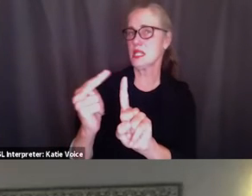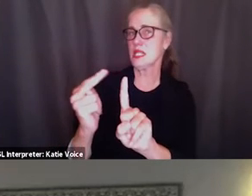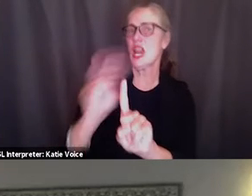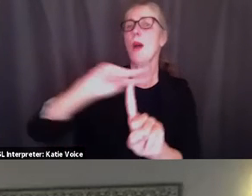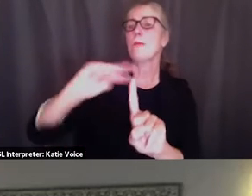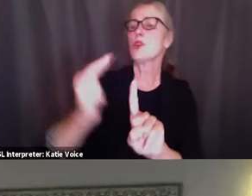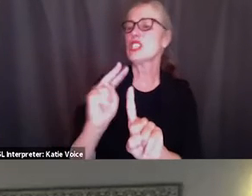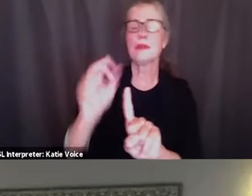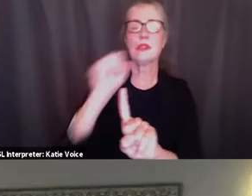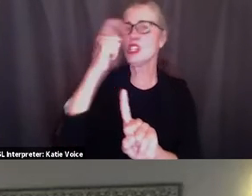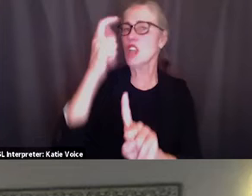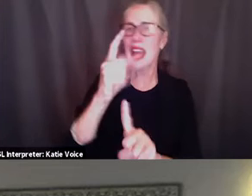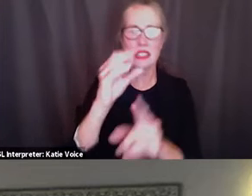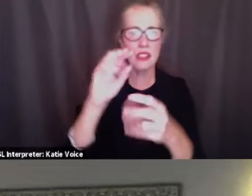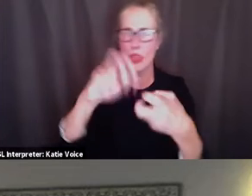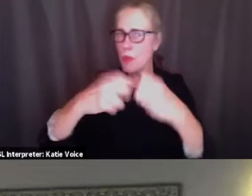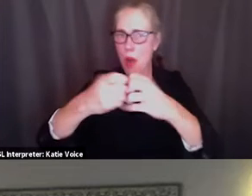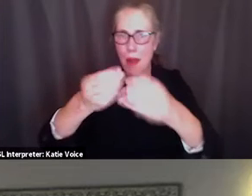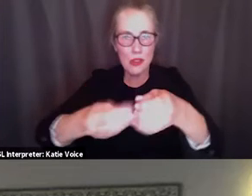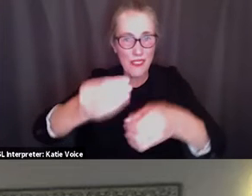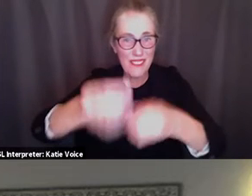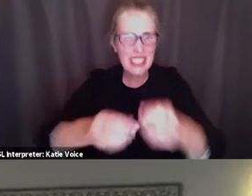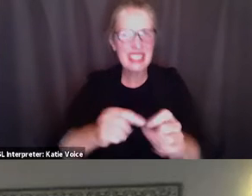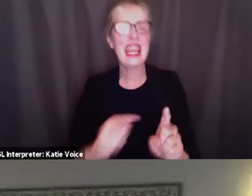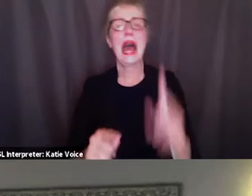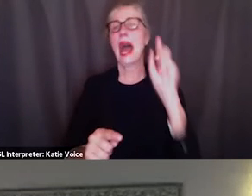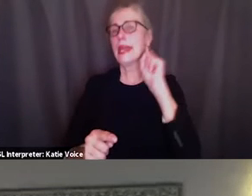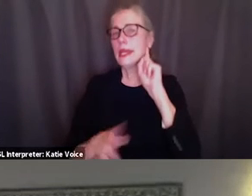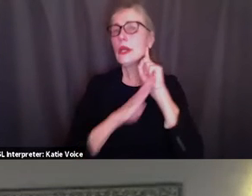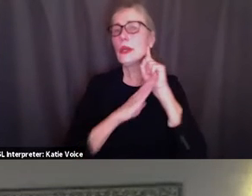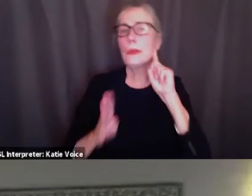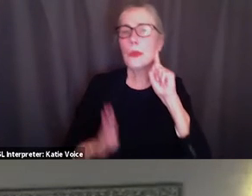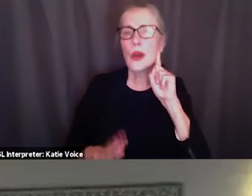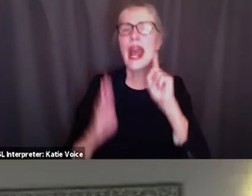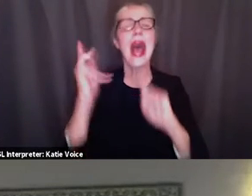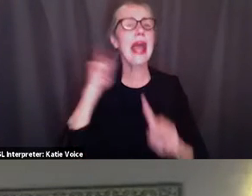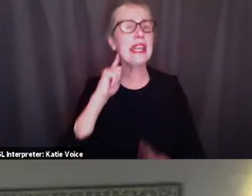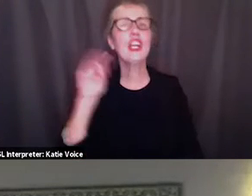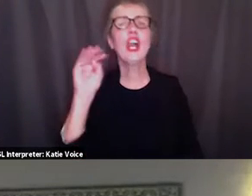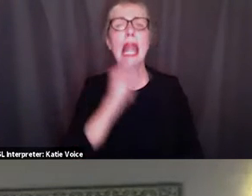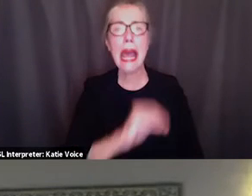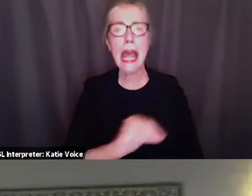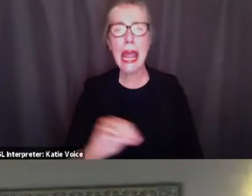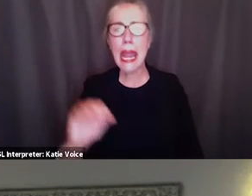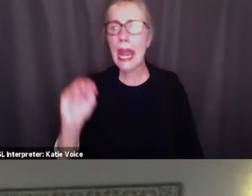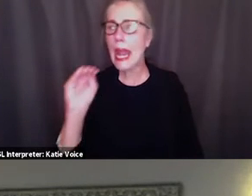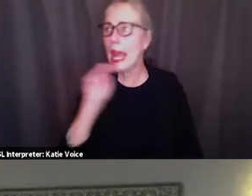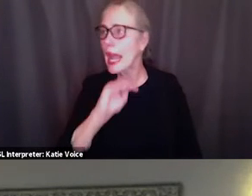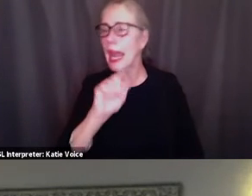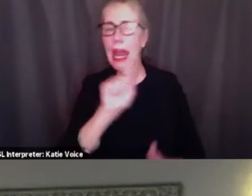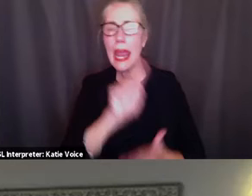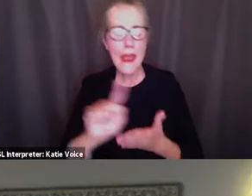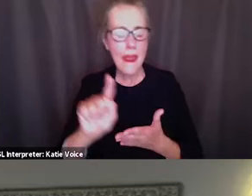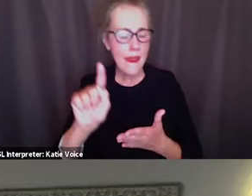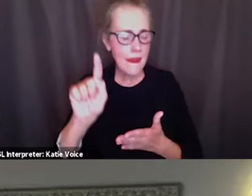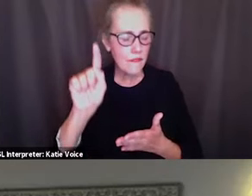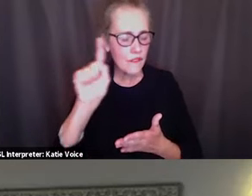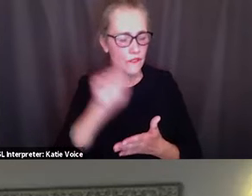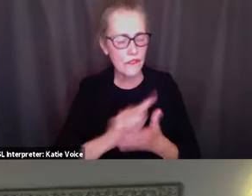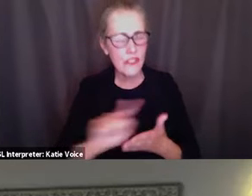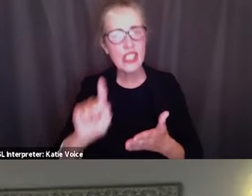eso es lo que ustedes hacen. Escucho a los miembros del consejo hablando y escucho todas las semanas a